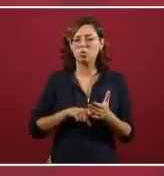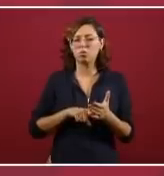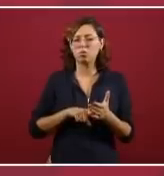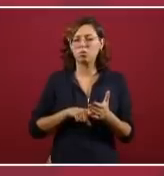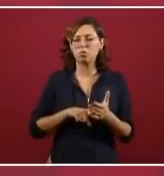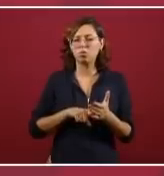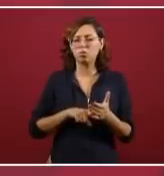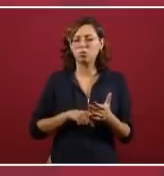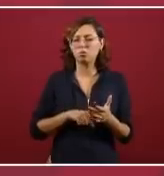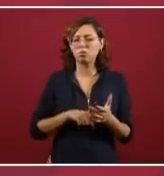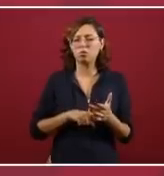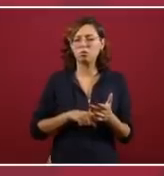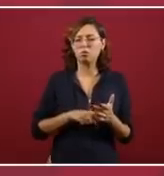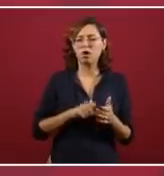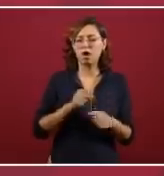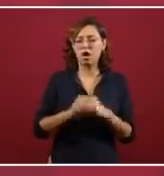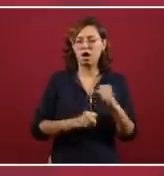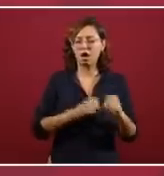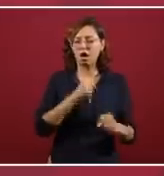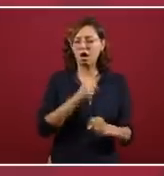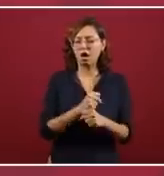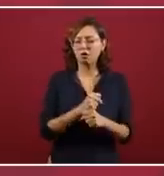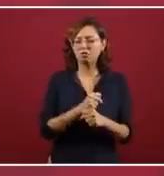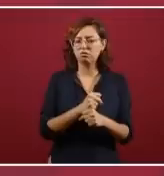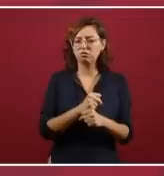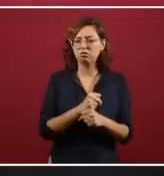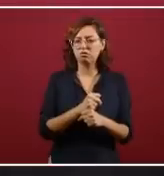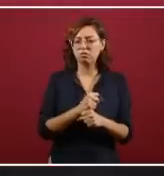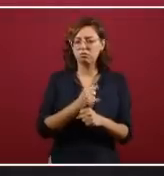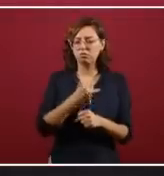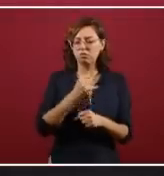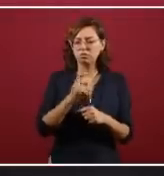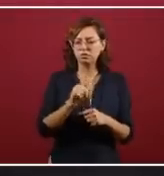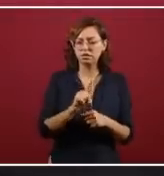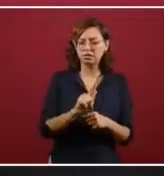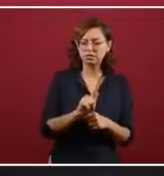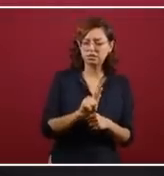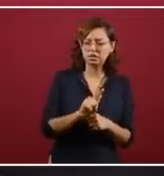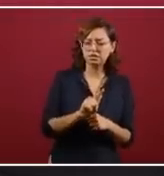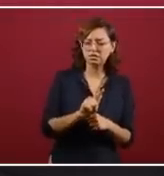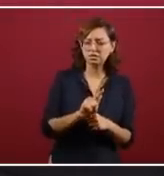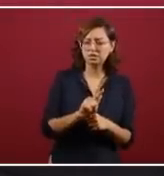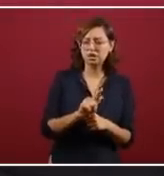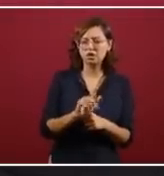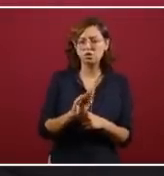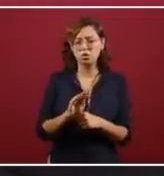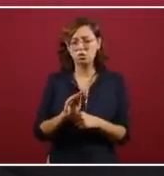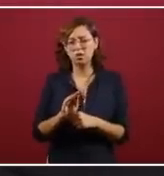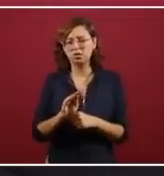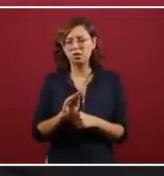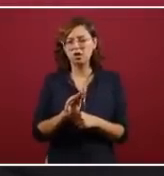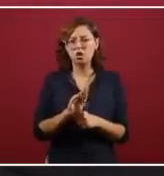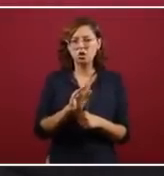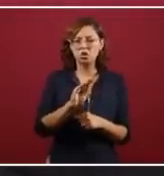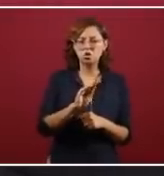como en el 98,